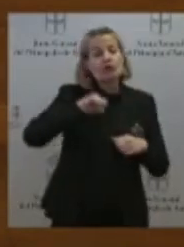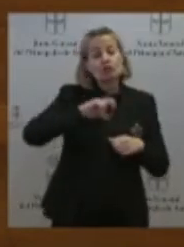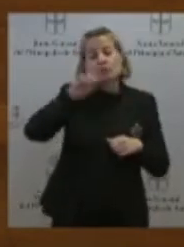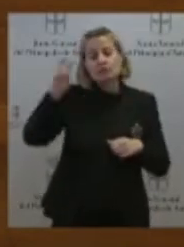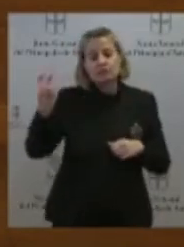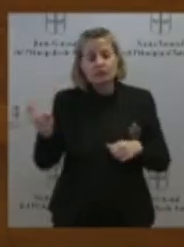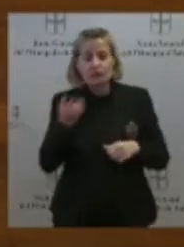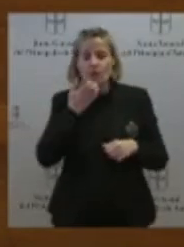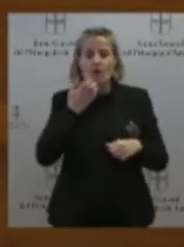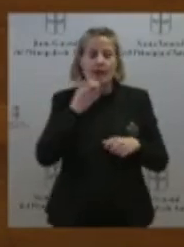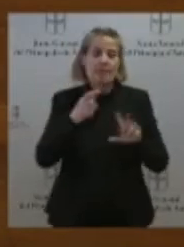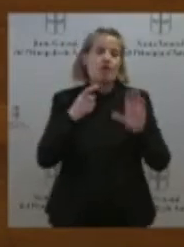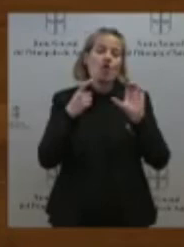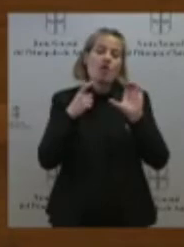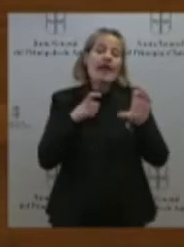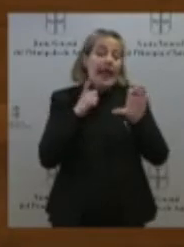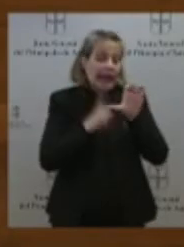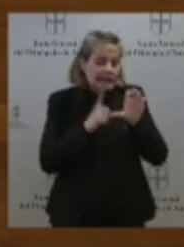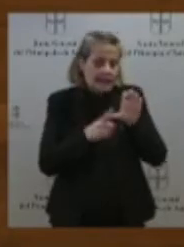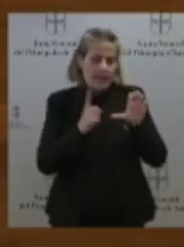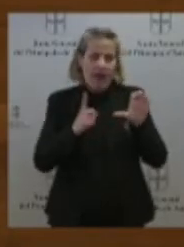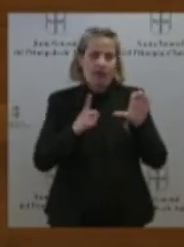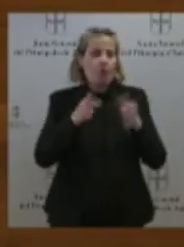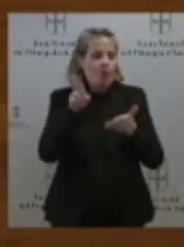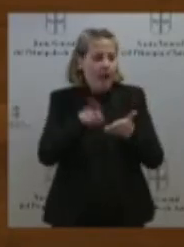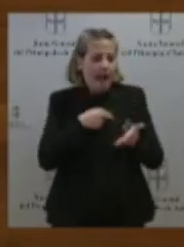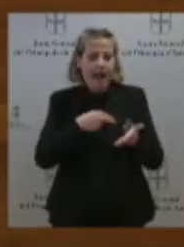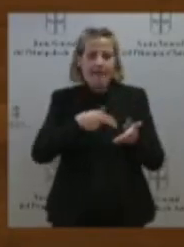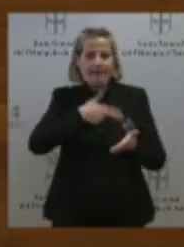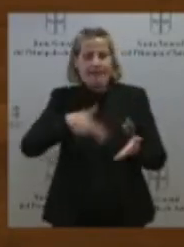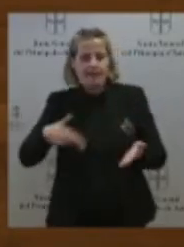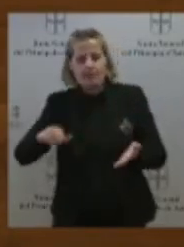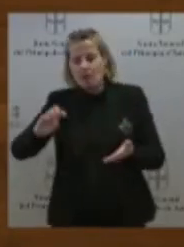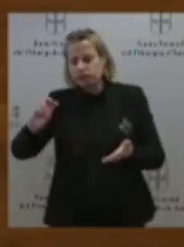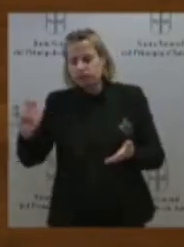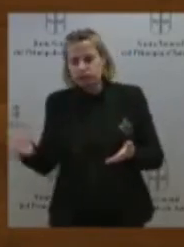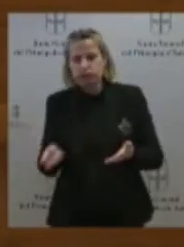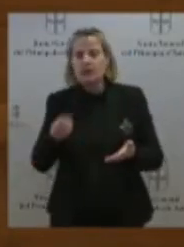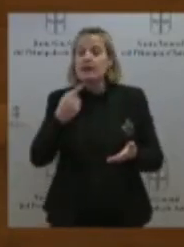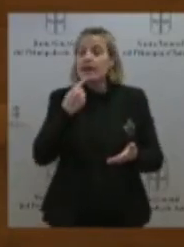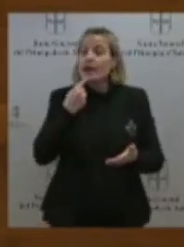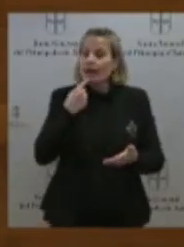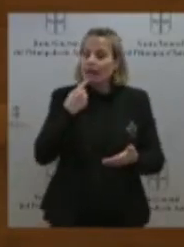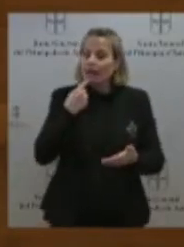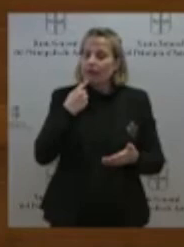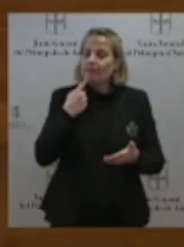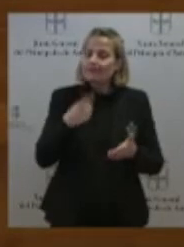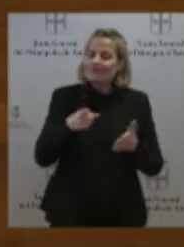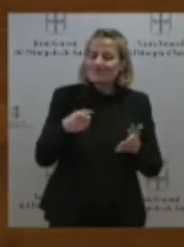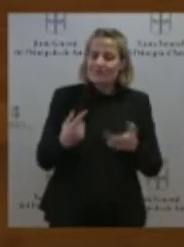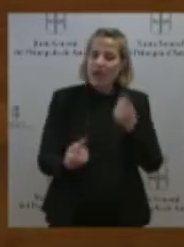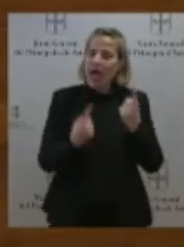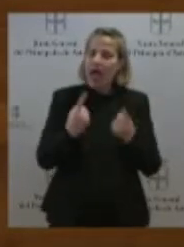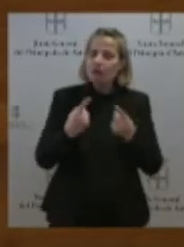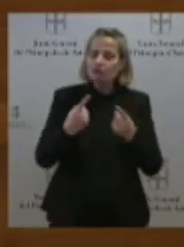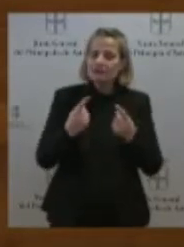y las conductas autolíticas en centros de primaria, secundaria y formación profesional. Estas guías incluyen estrategias y pautas para